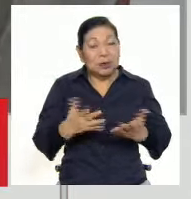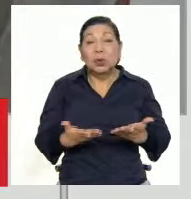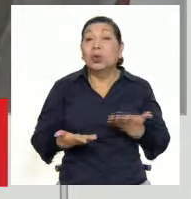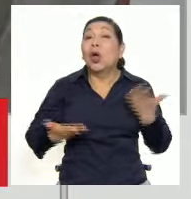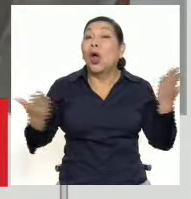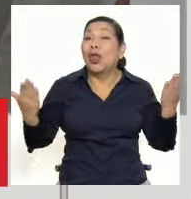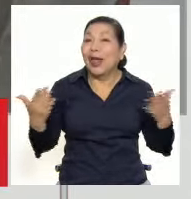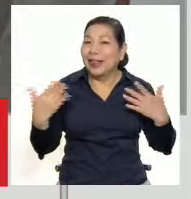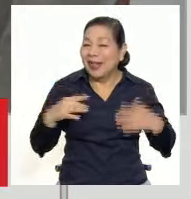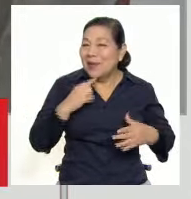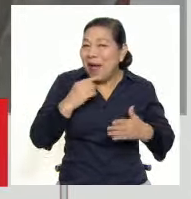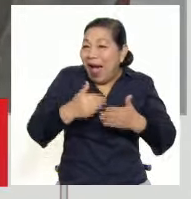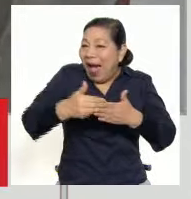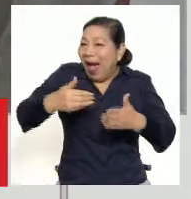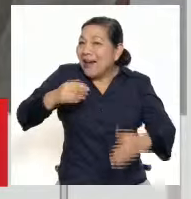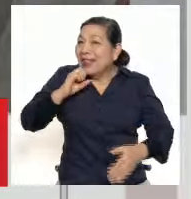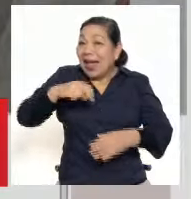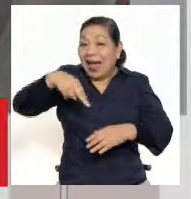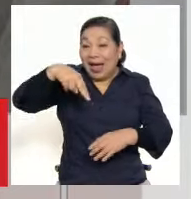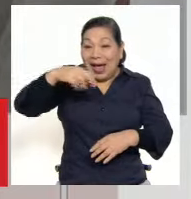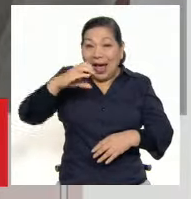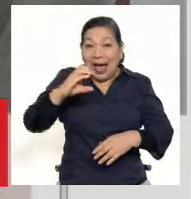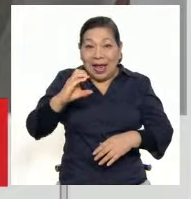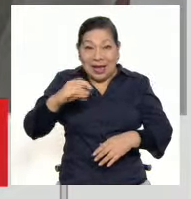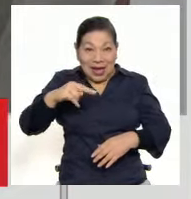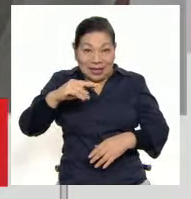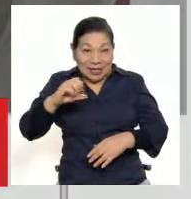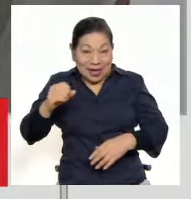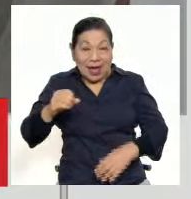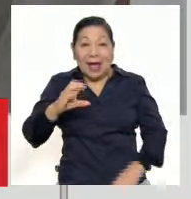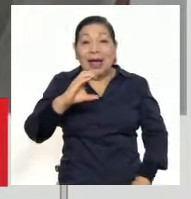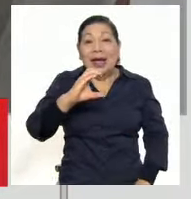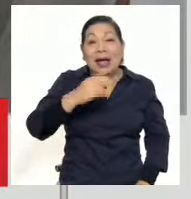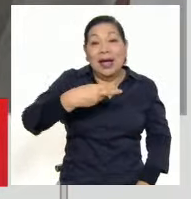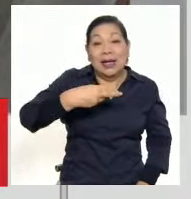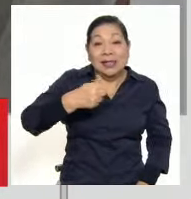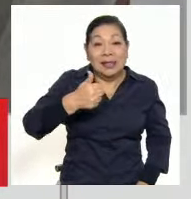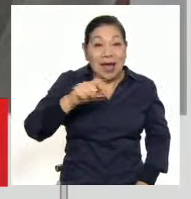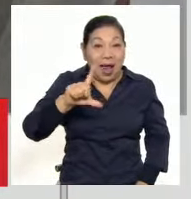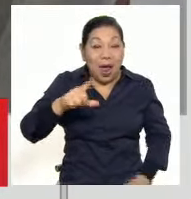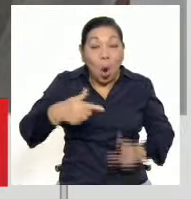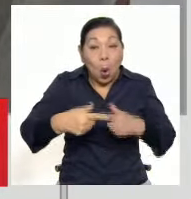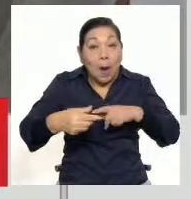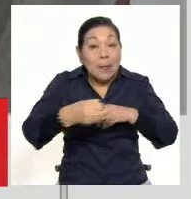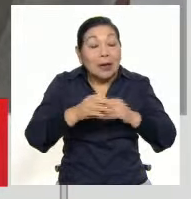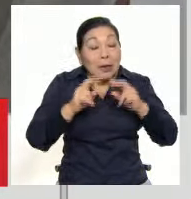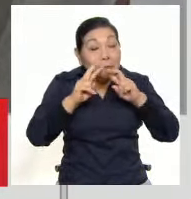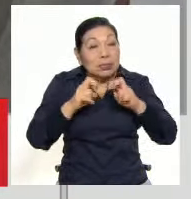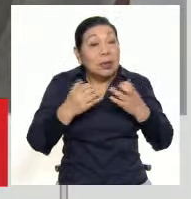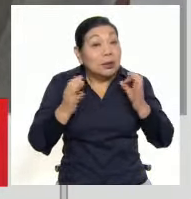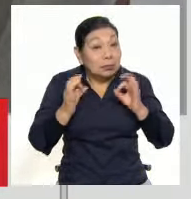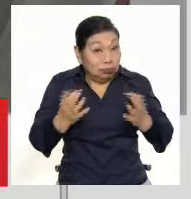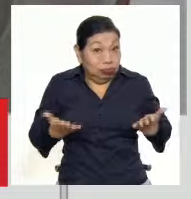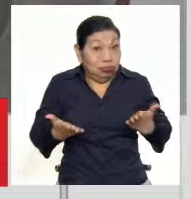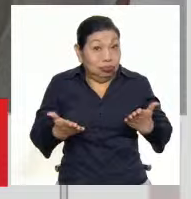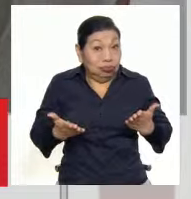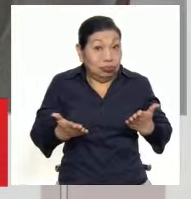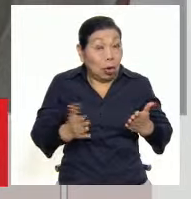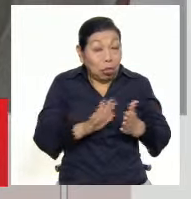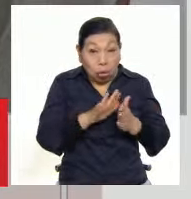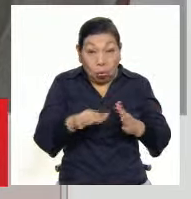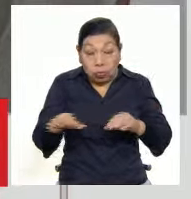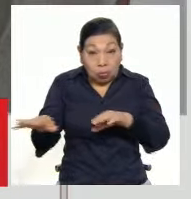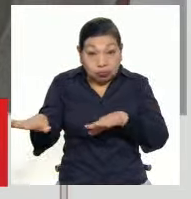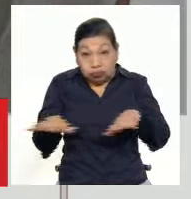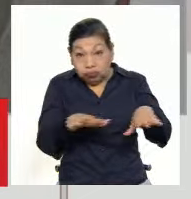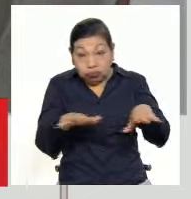zona donde ya habíamos dicho, entre Nazca y Chala. Lo que estamos ahora trabajando, investigando, es si realmente llegó a liberar toda la